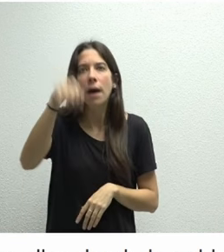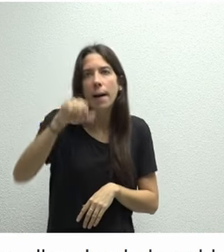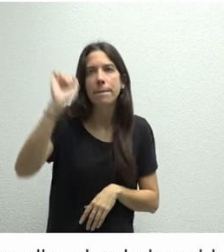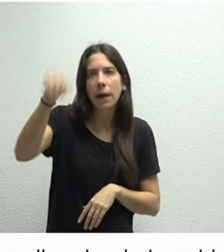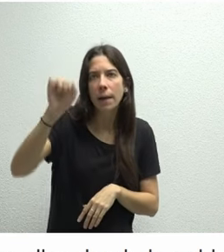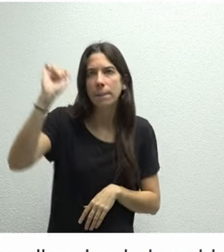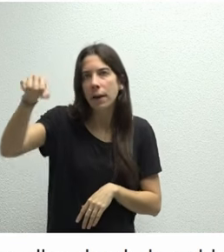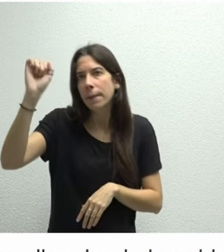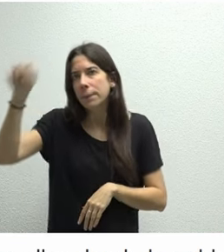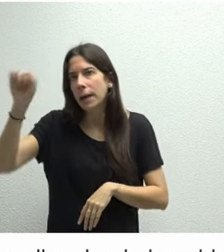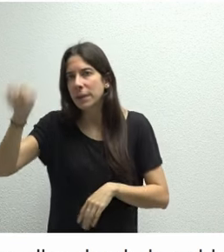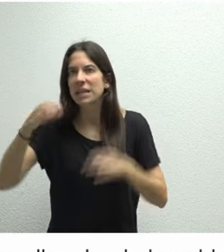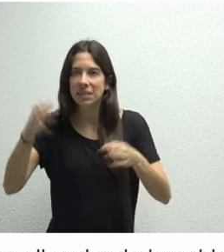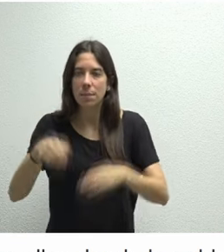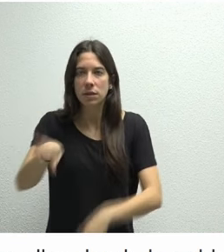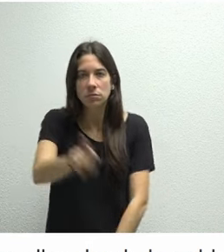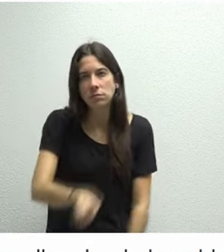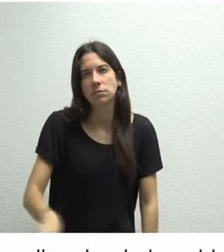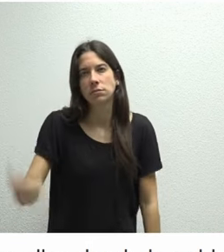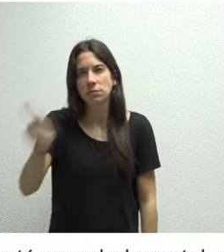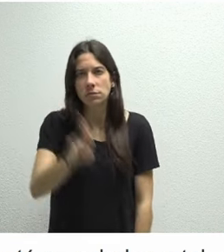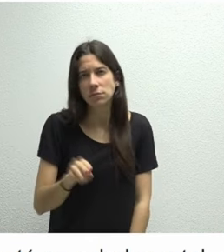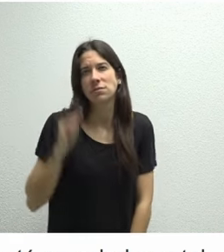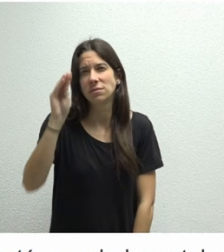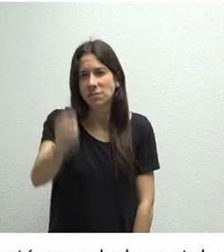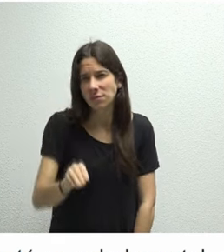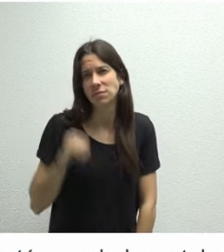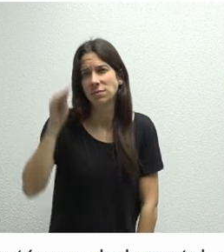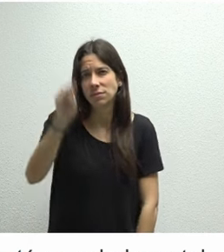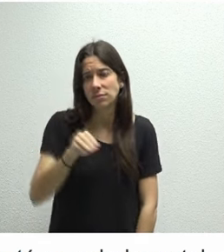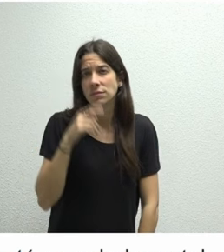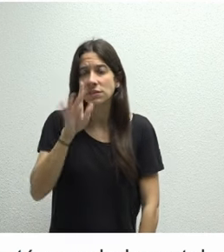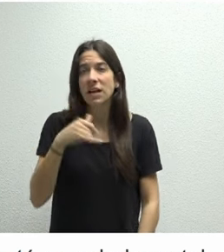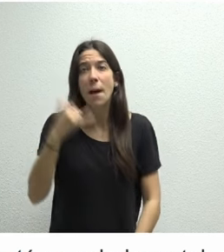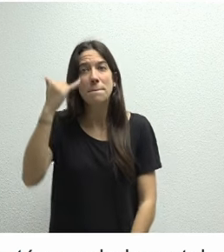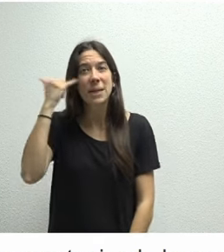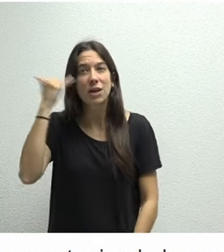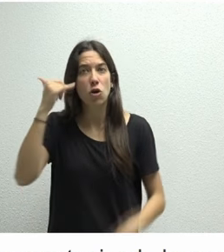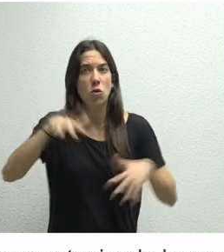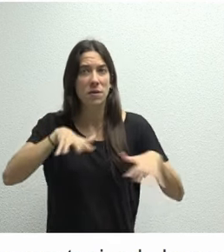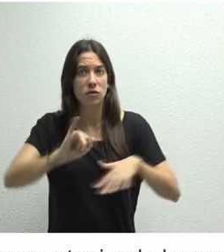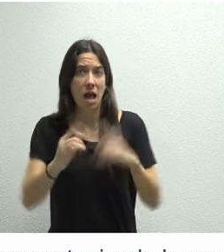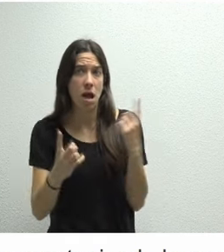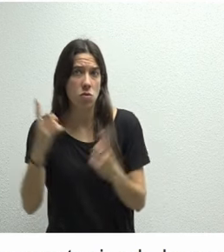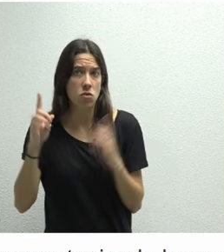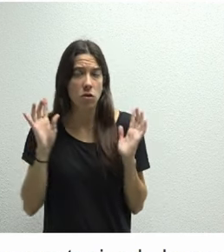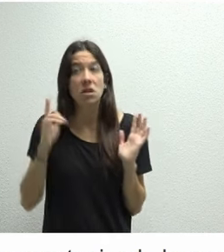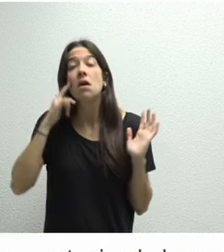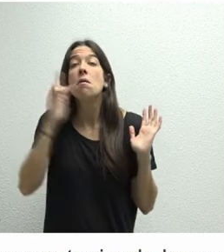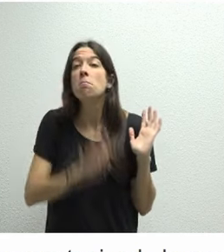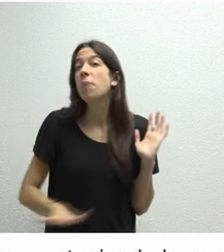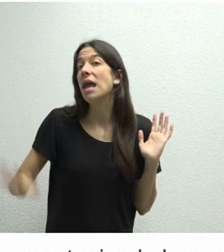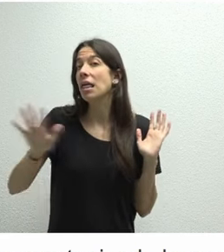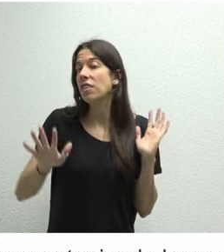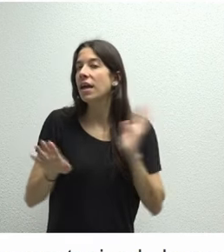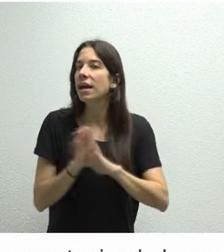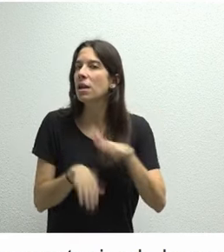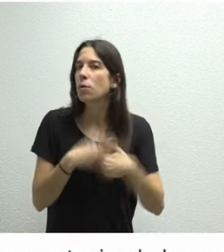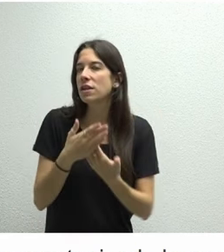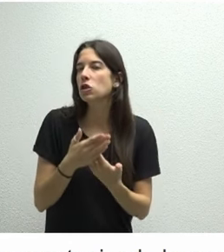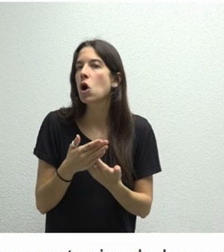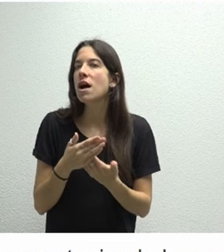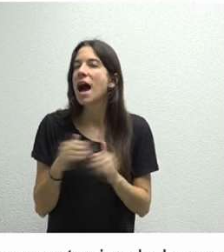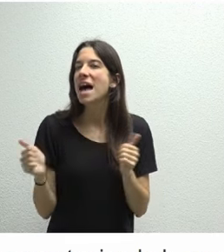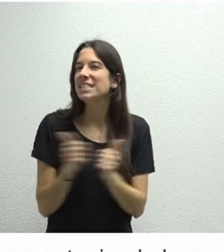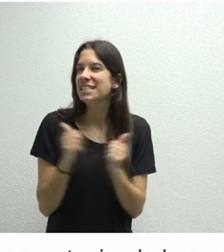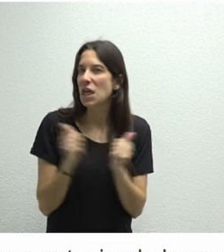significa que no insistamos y hay como micr movimiento eh que bueno parece en el proceso asistencial de trastorno mental